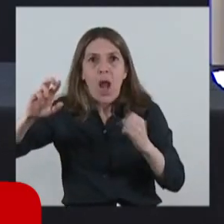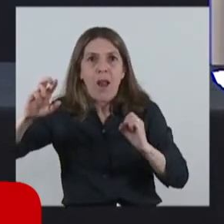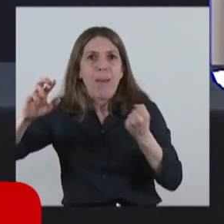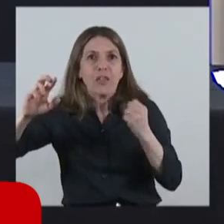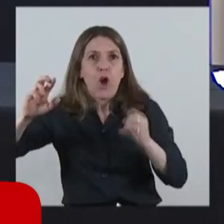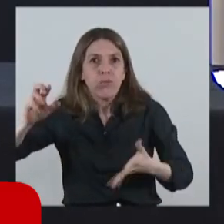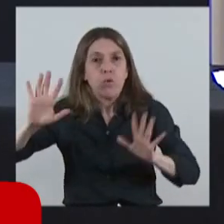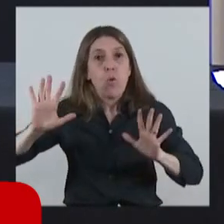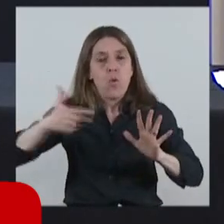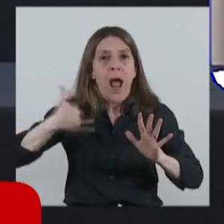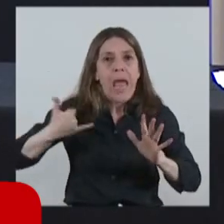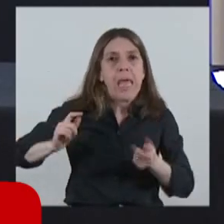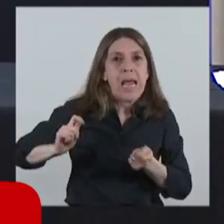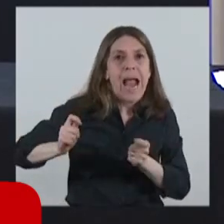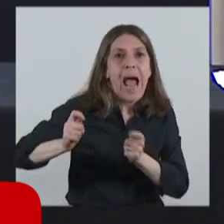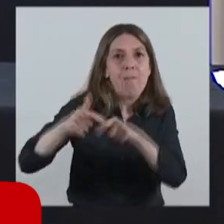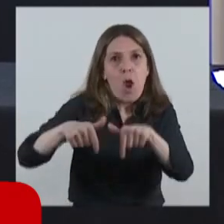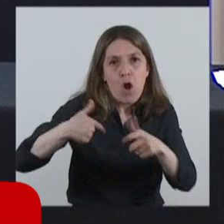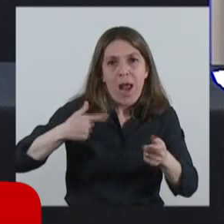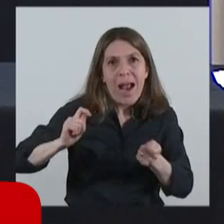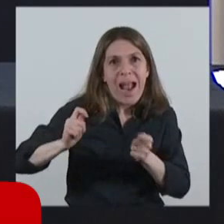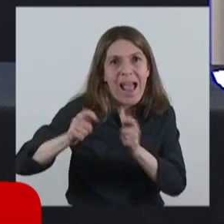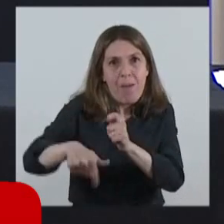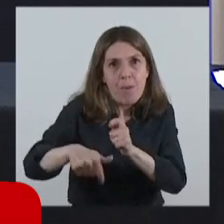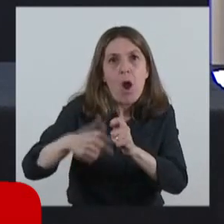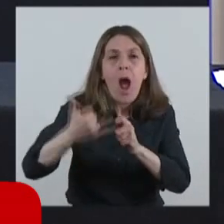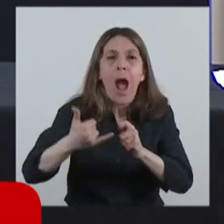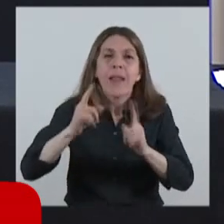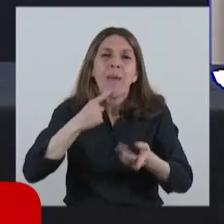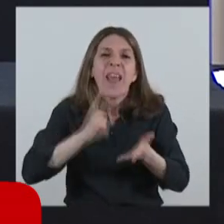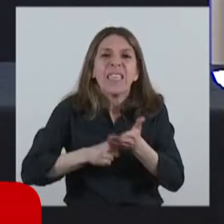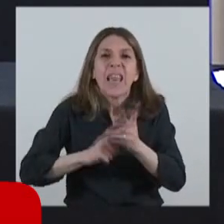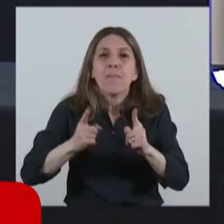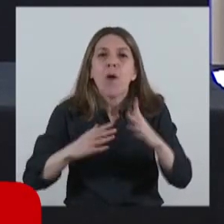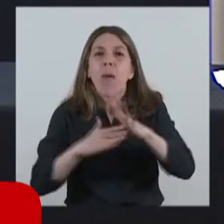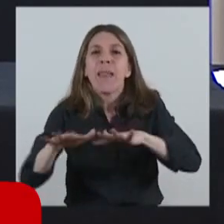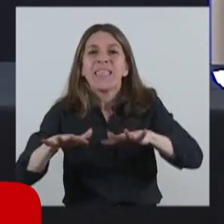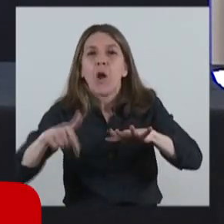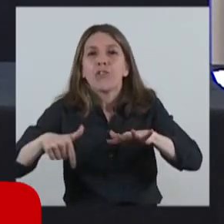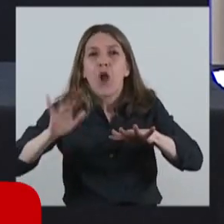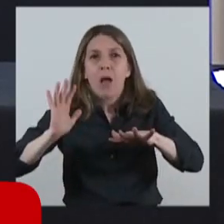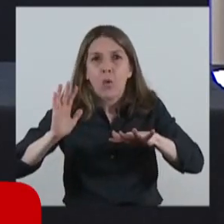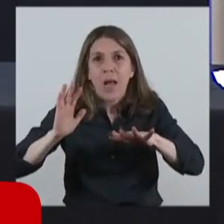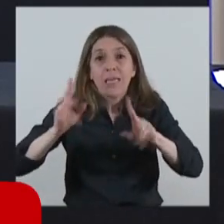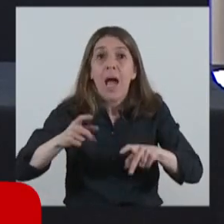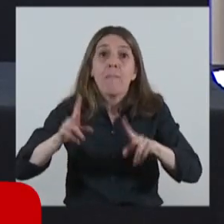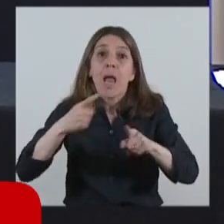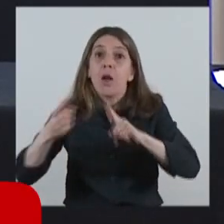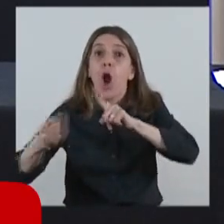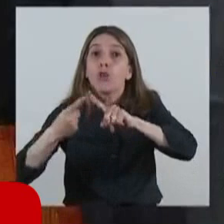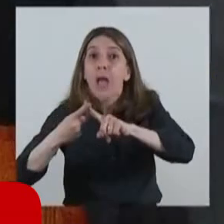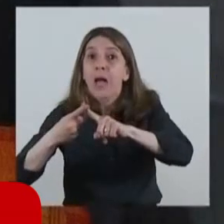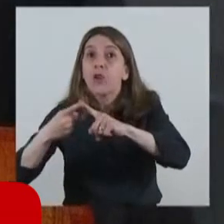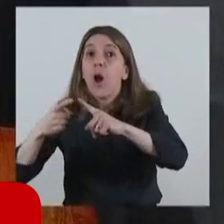que es un esquema de transición. Se buscará ir definiendo reglas de juego también en esta articulación entre el sector público y el sector